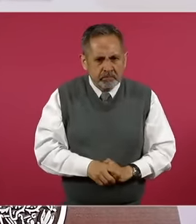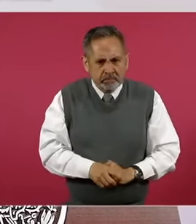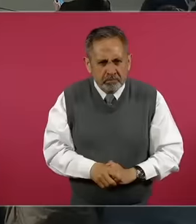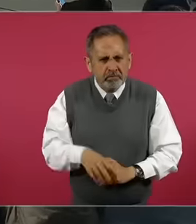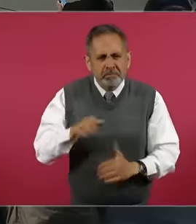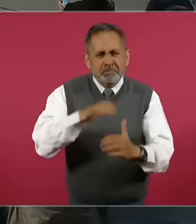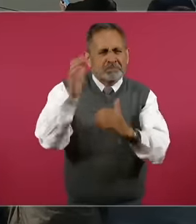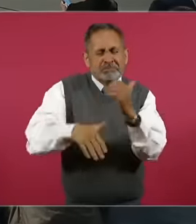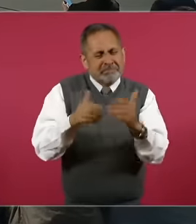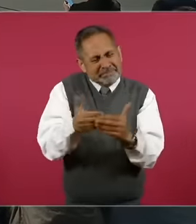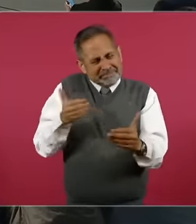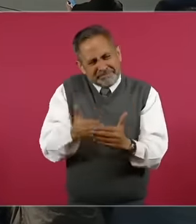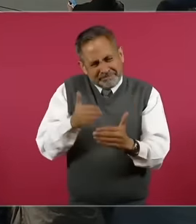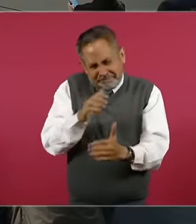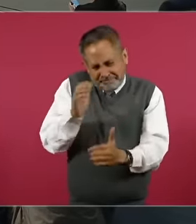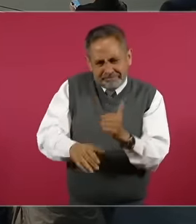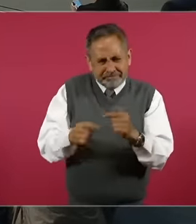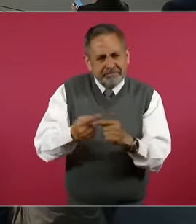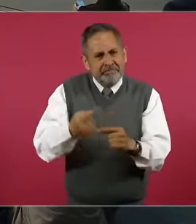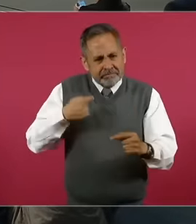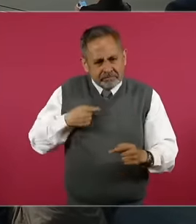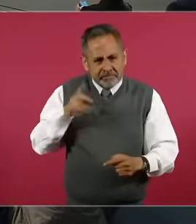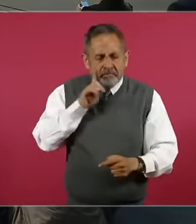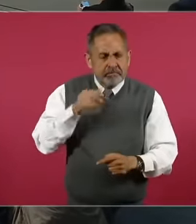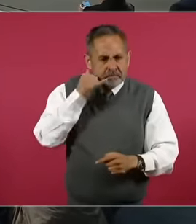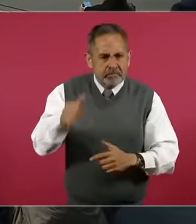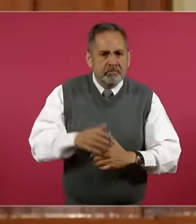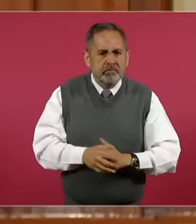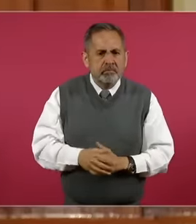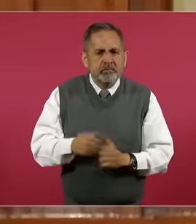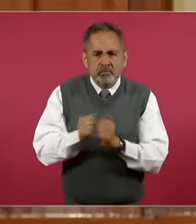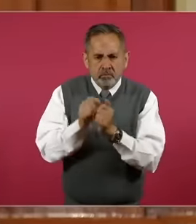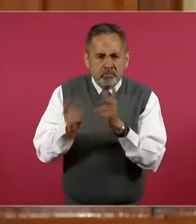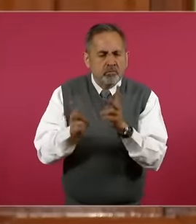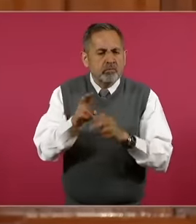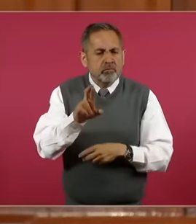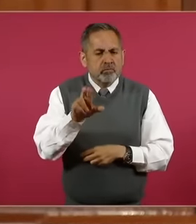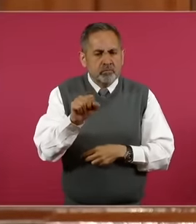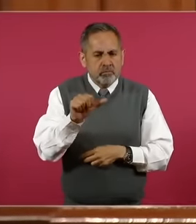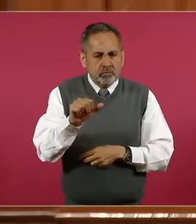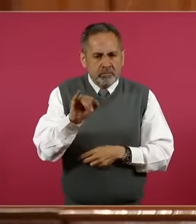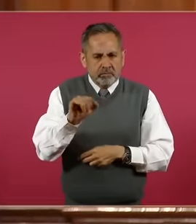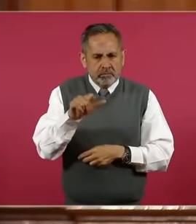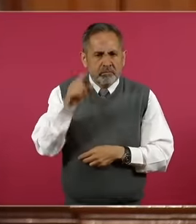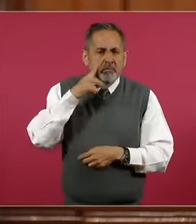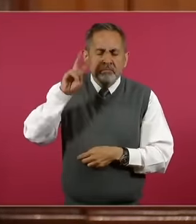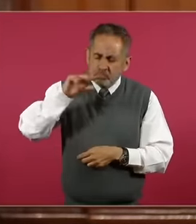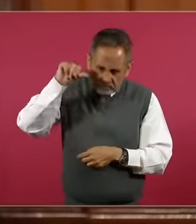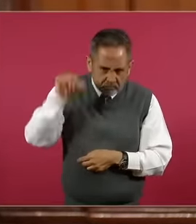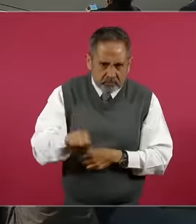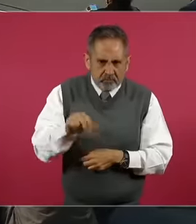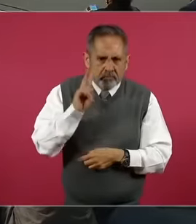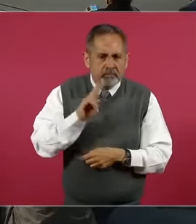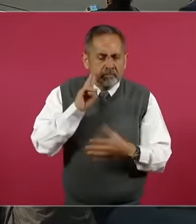Antes de irnos. Ya se ha tratado el caso con Rosa Isela. ¿Sí? A ver si con Rosa Isela se ve hoy